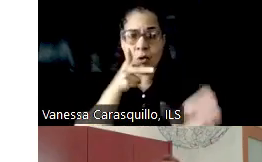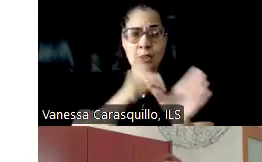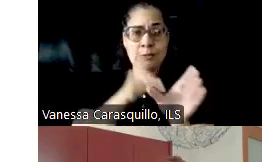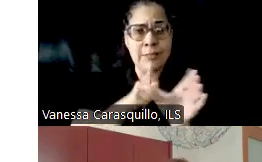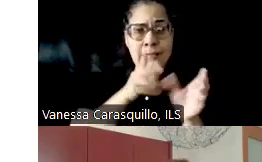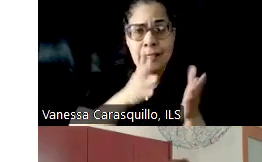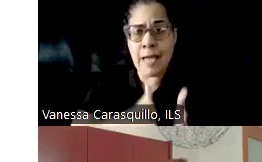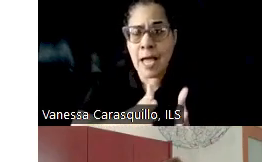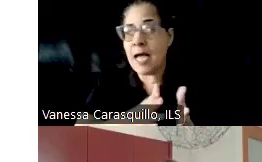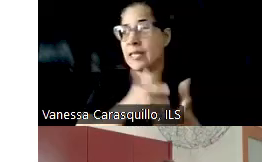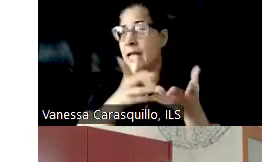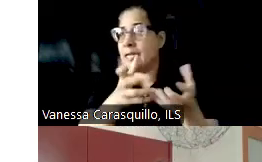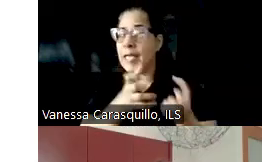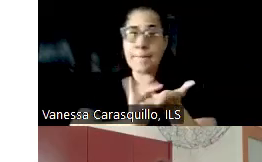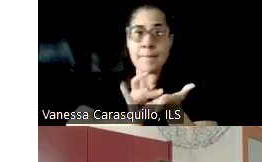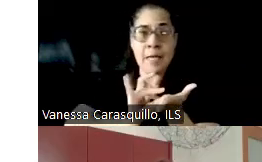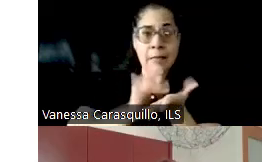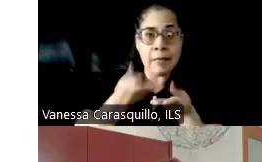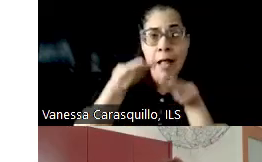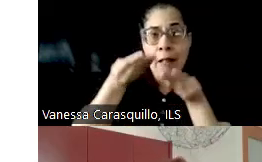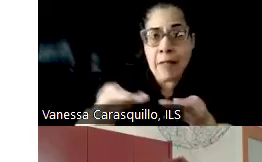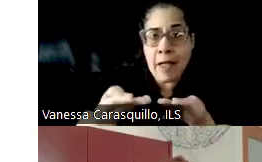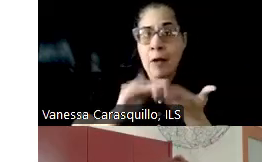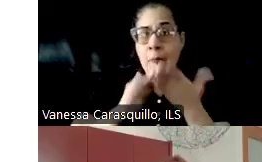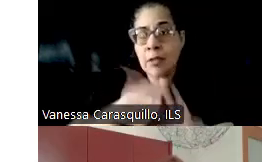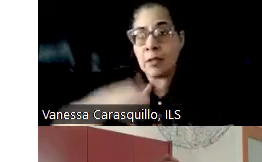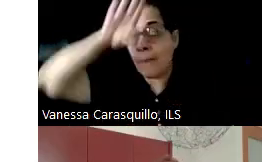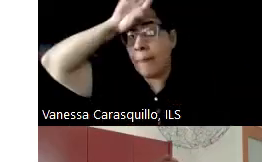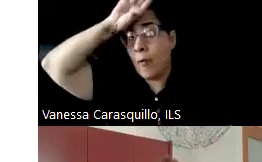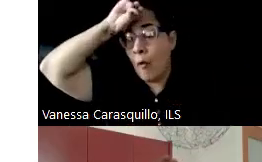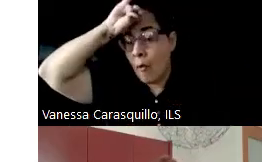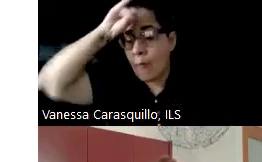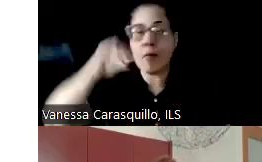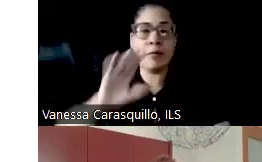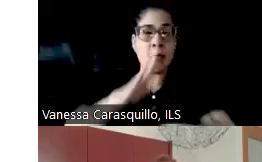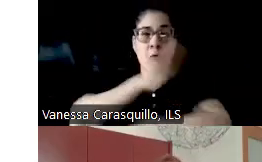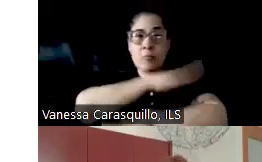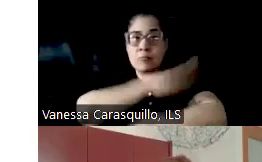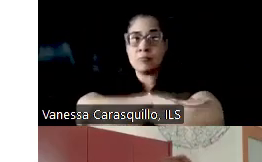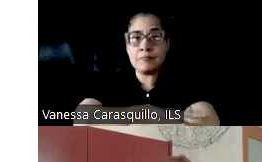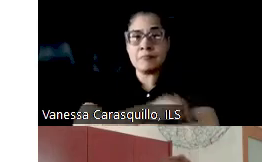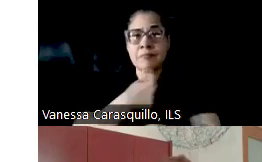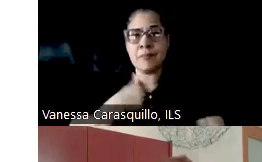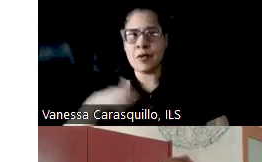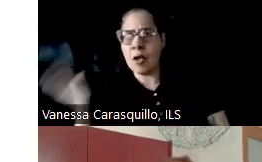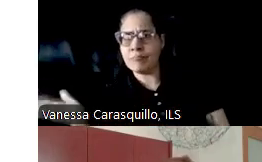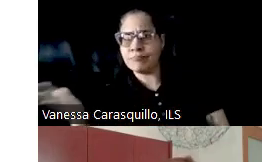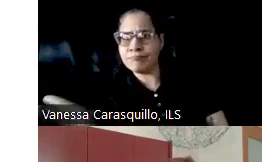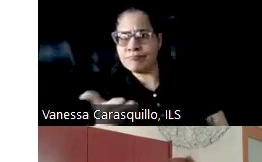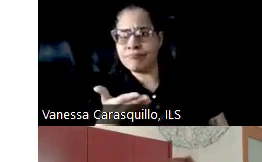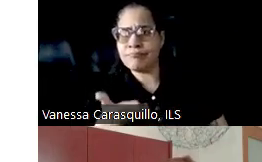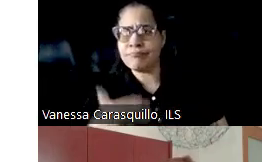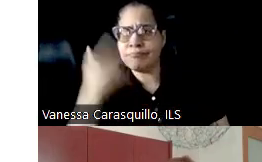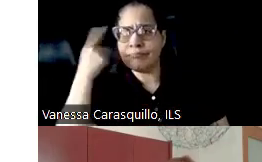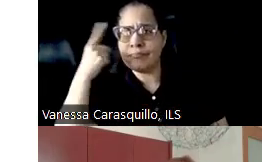se quieren medicar, lo quieren poner bobo, lo que pasa es que esto es una cuestión conductual, que yo lo que tengo que hacer es darle 3 nalgas para que se pongan